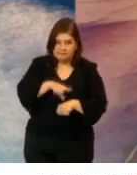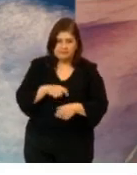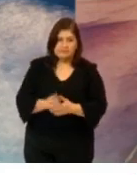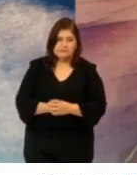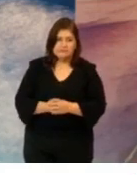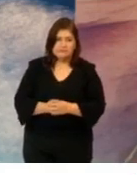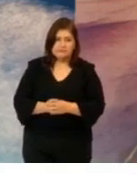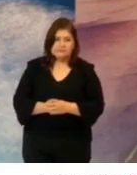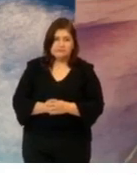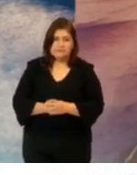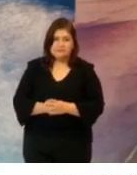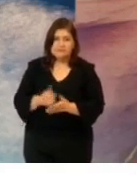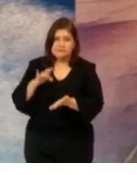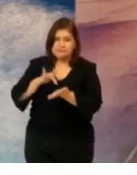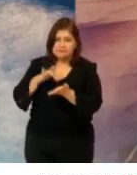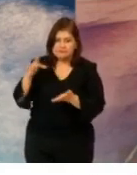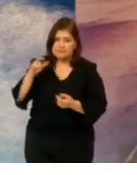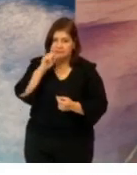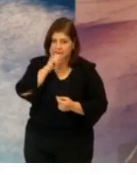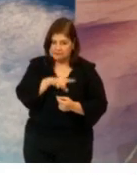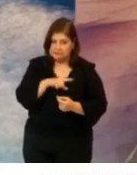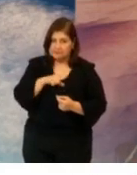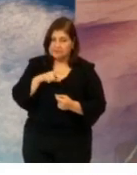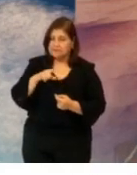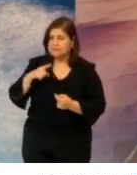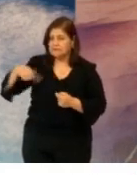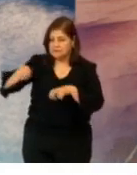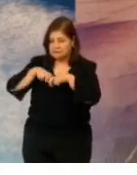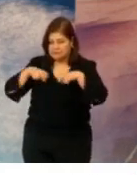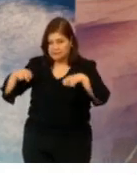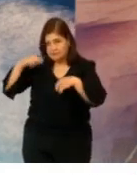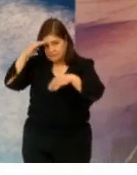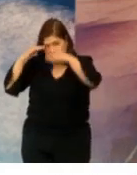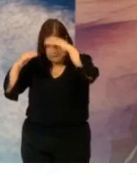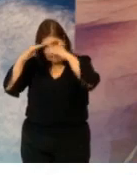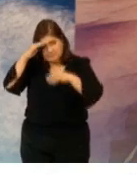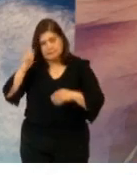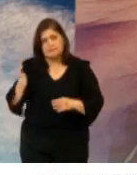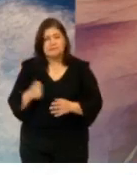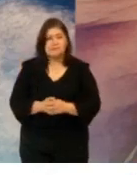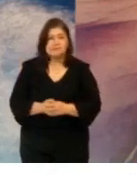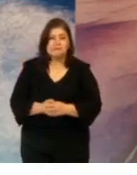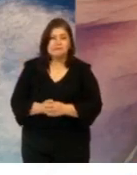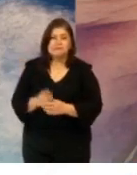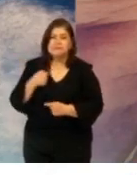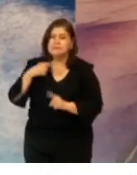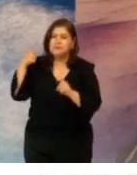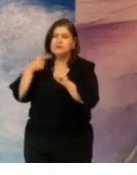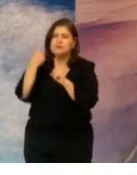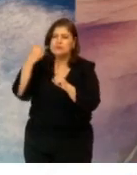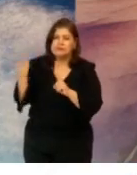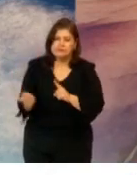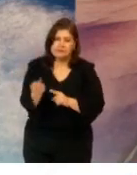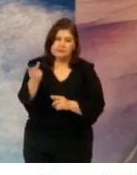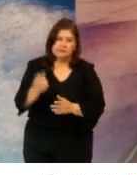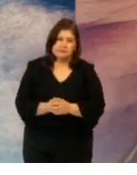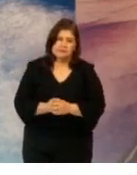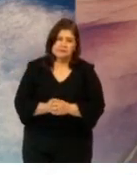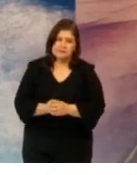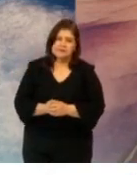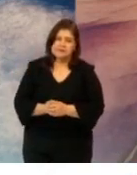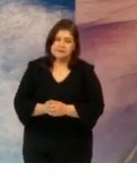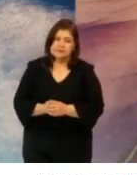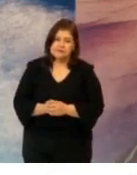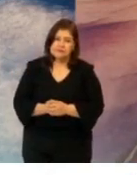gracias también al panel completo por las reflexiones. Yo tengo una pregunta y es,